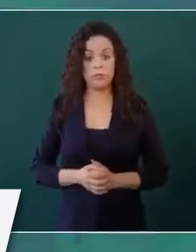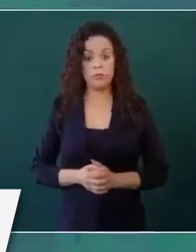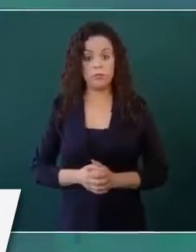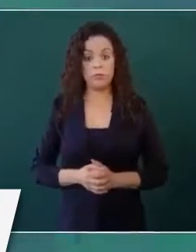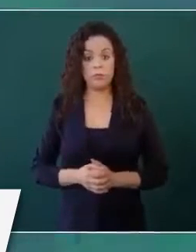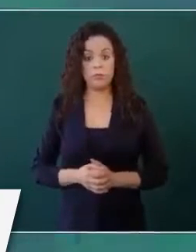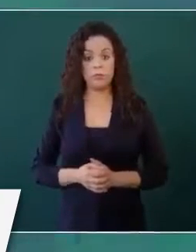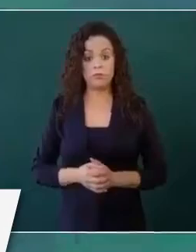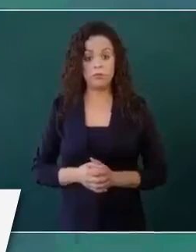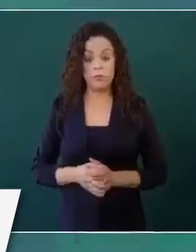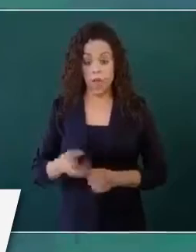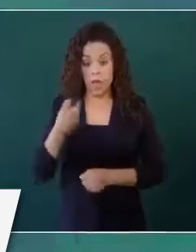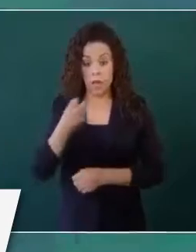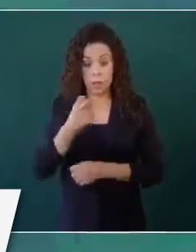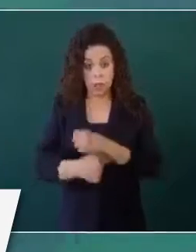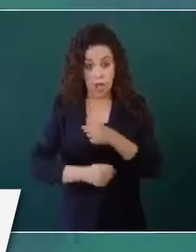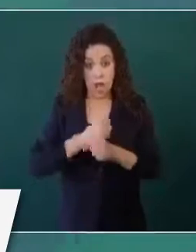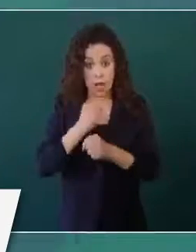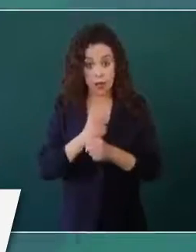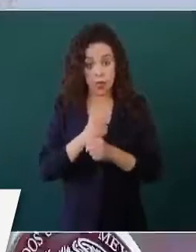Este año ya el aumento